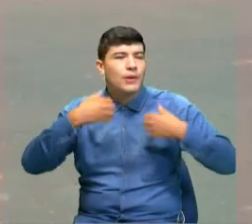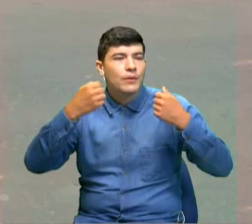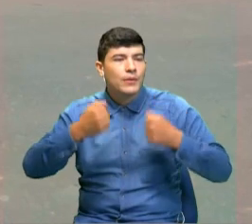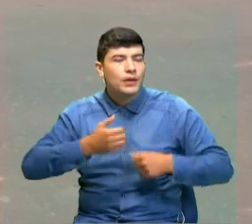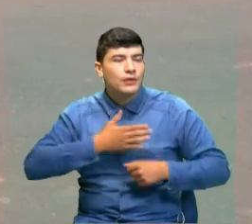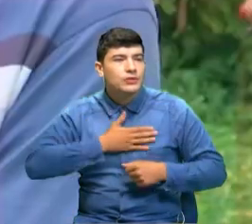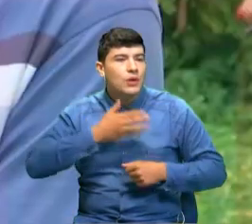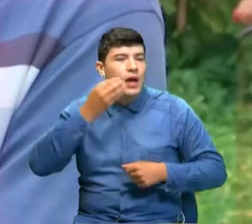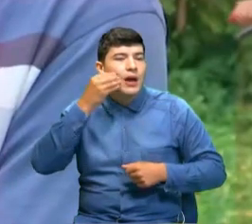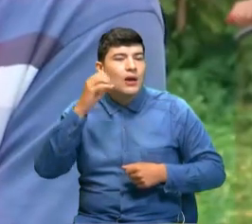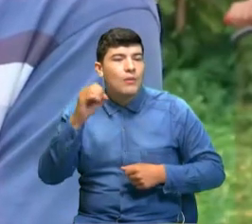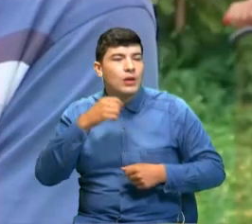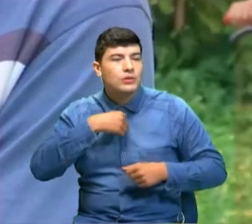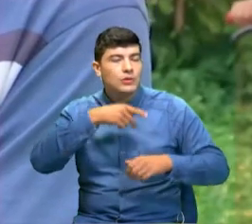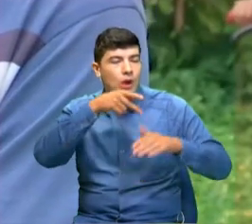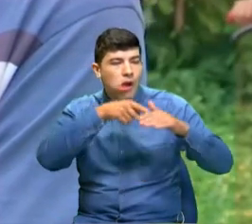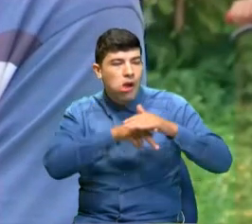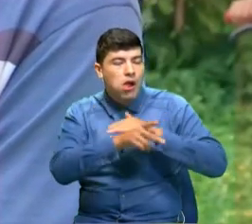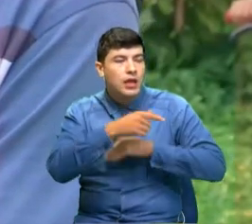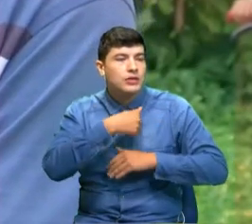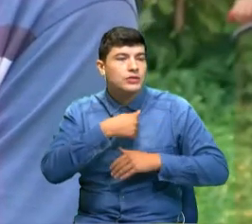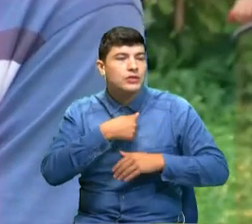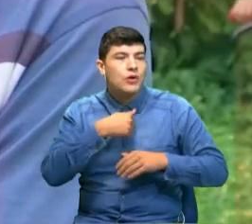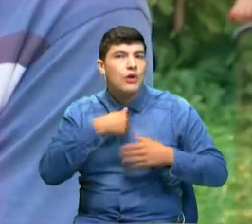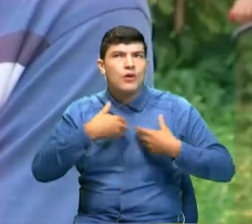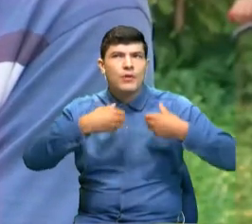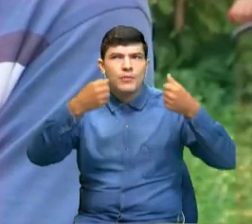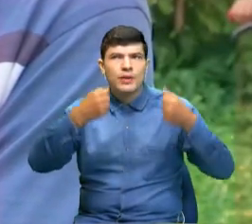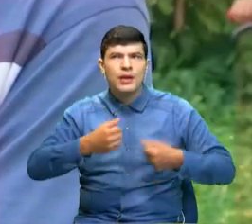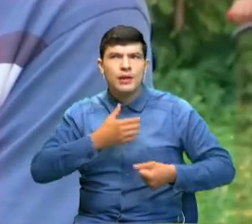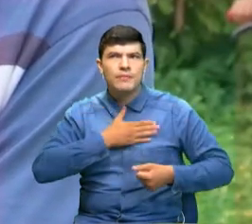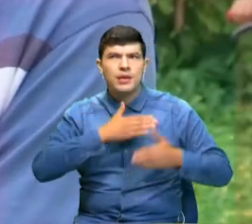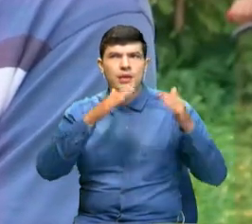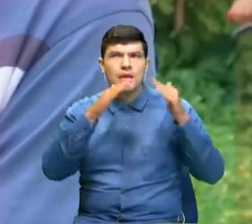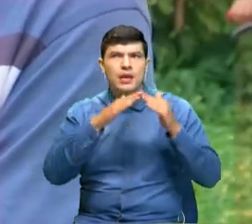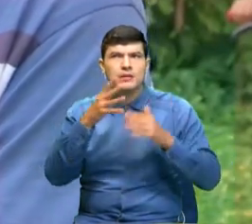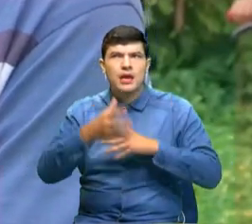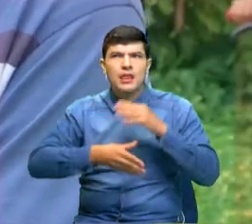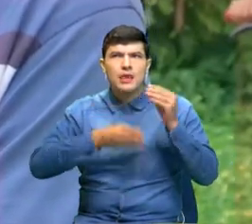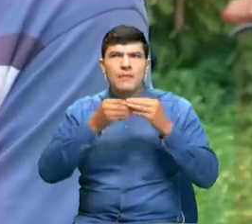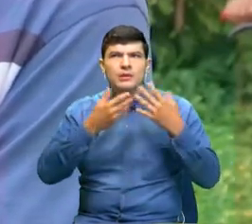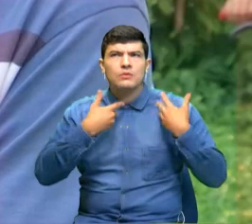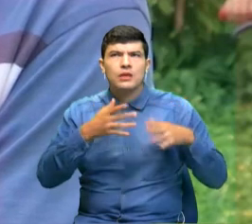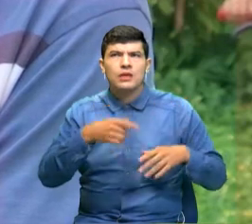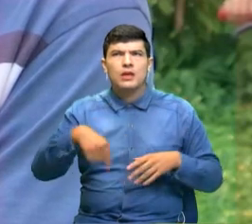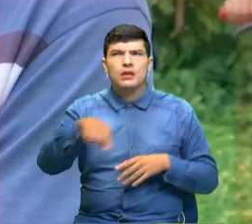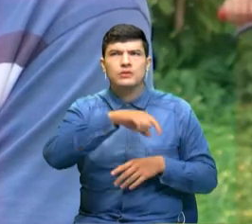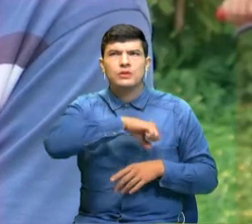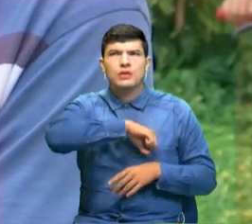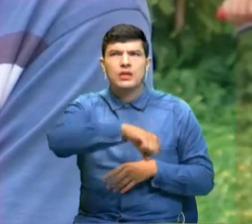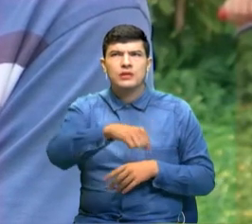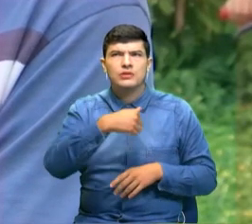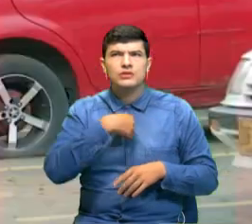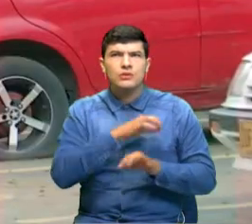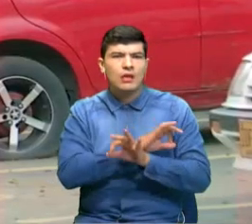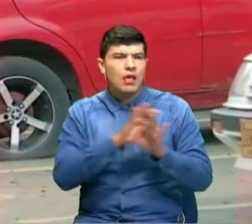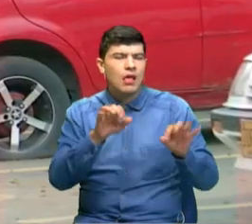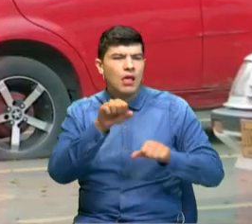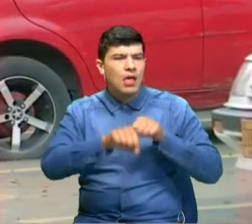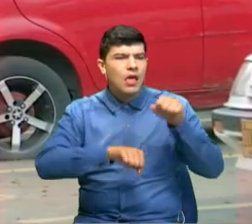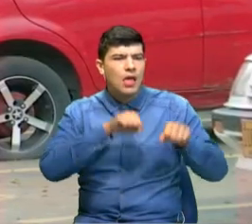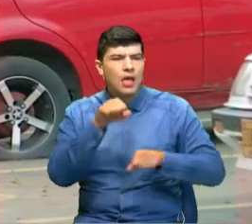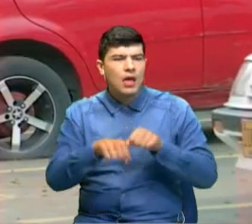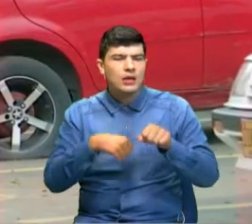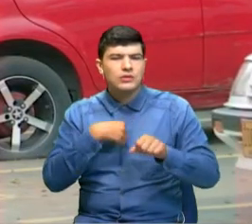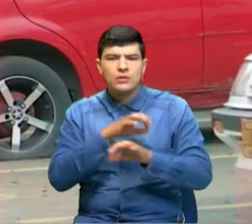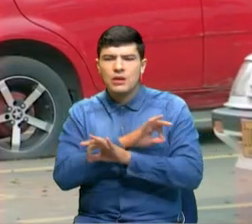nono de él y yo soy el titular del apartamento y así como cualquiera tiene el derecho, yo no tengo ni una cicla, ni tengo